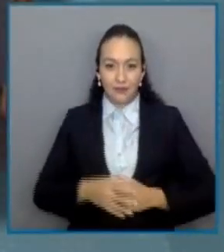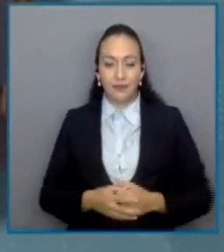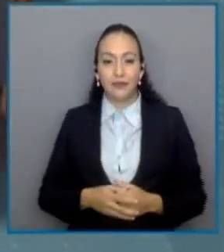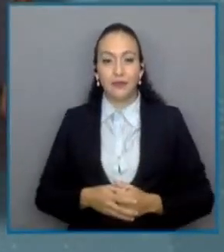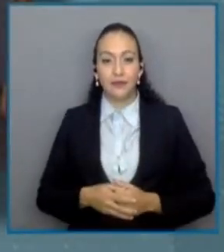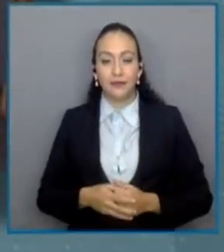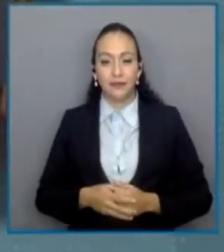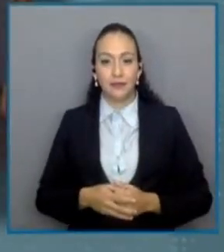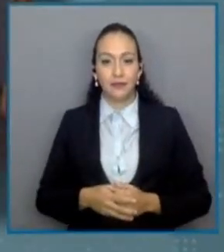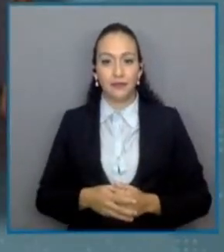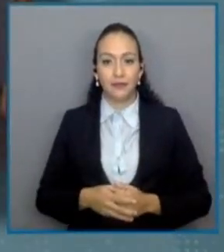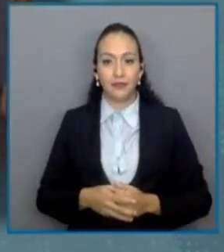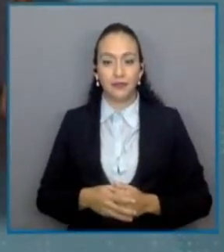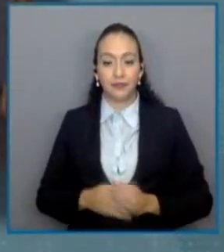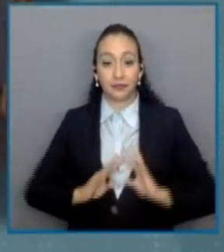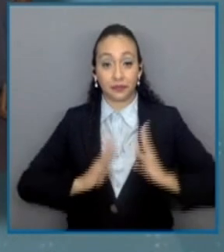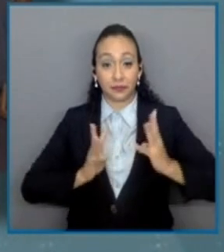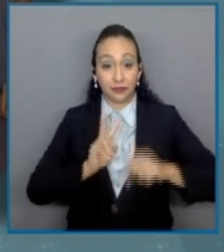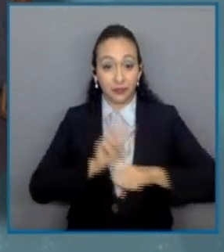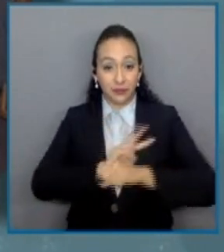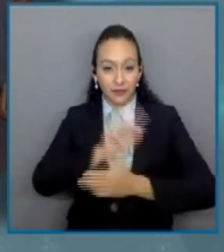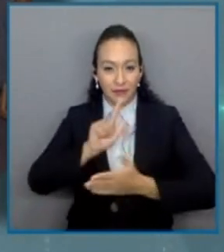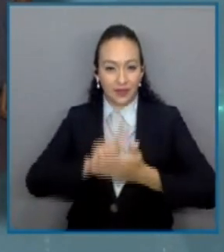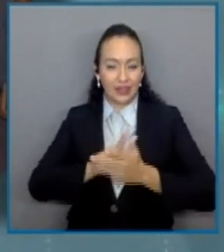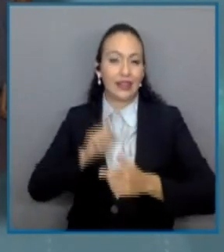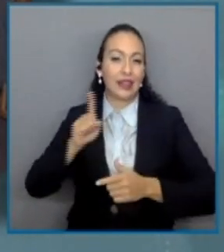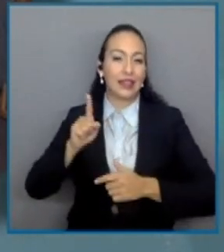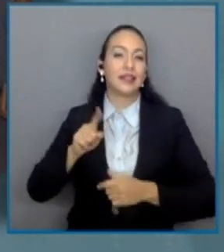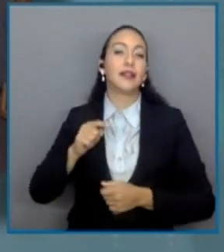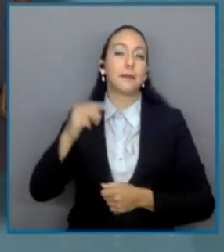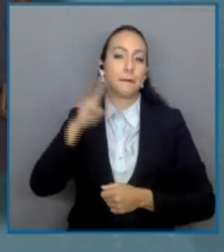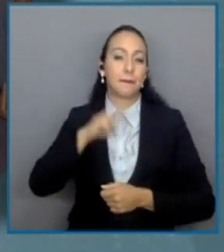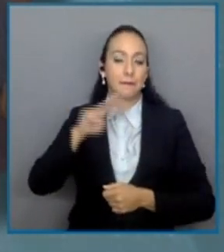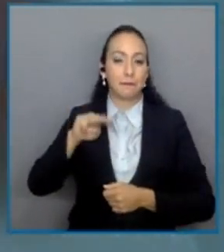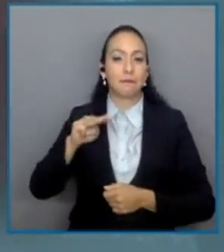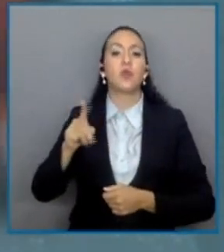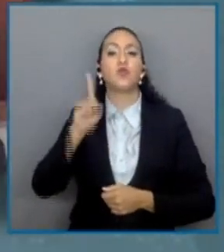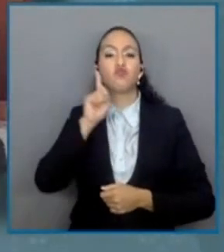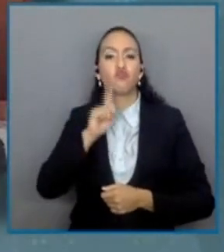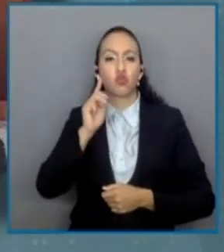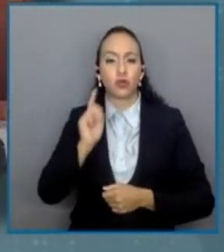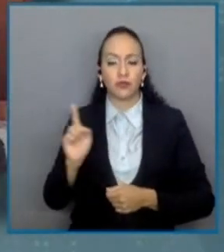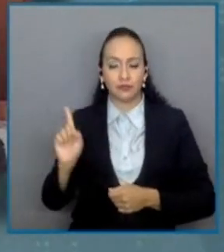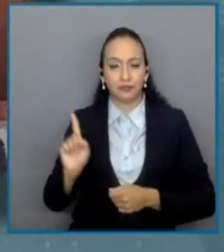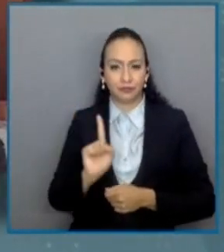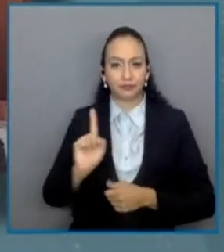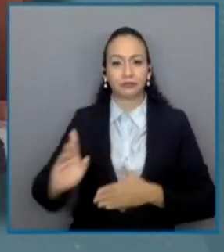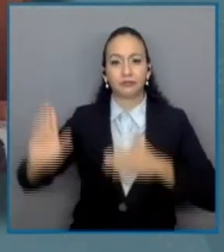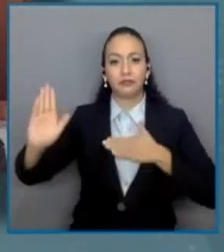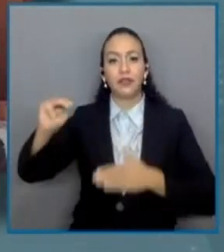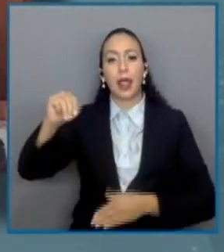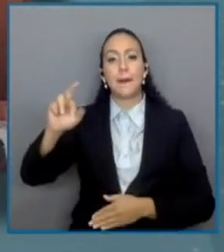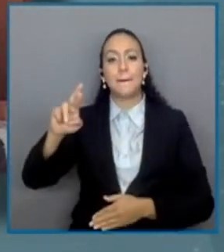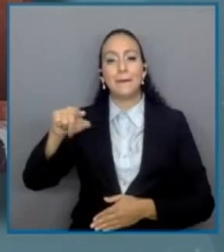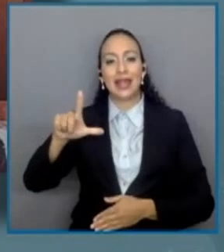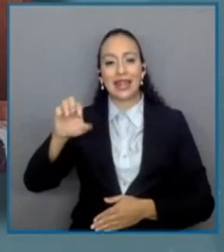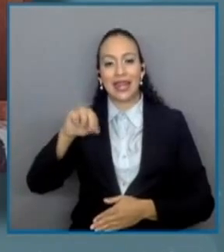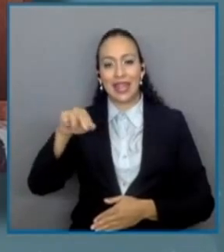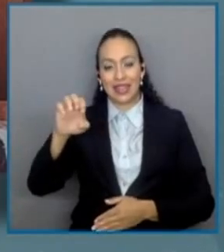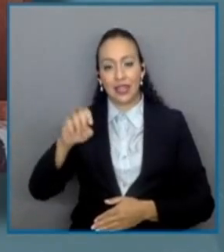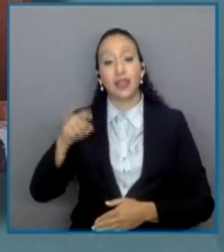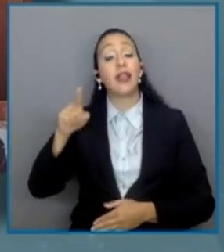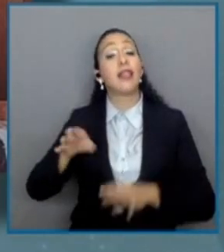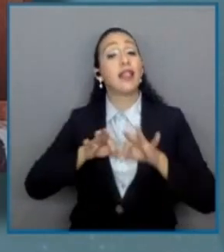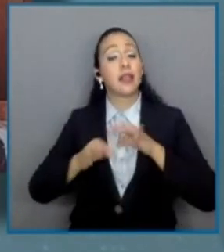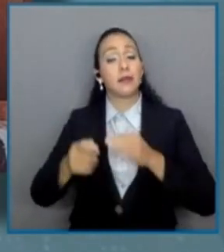Consejo de la Judicatura de Michoacán tomó protesta a Marlene del Carmen Rodríguez Huerta como titular del Juzgado Laboral de